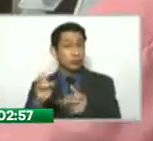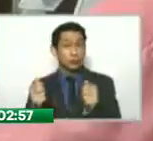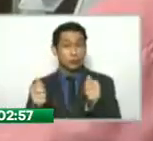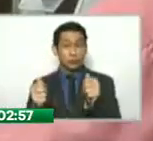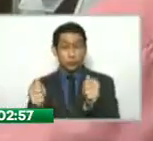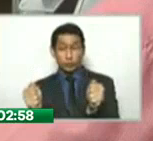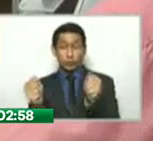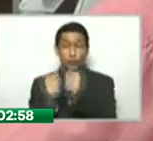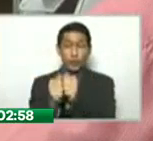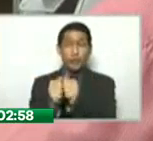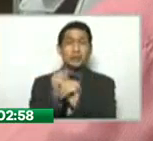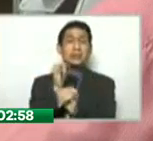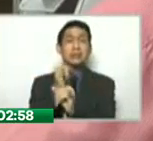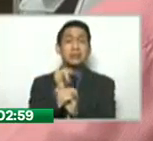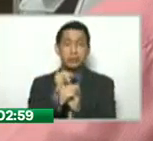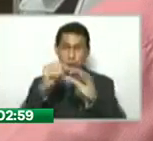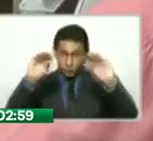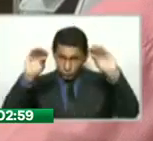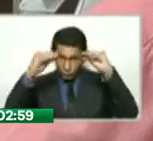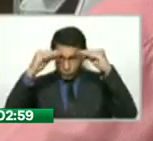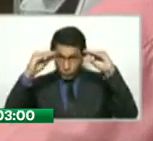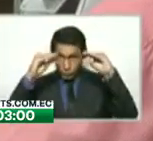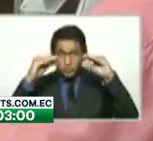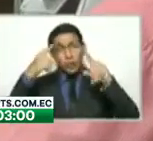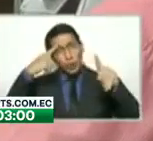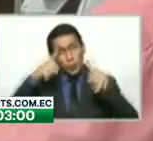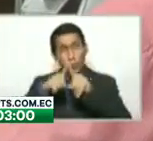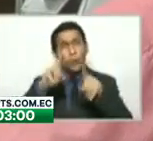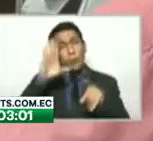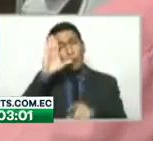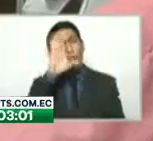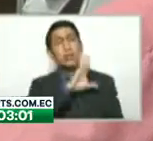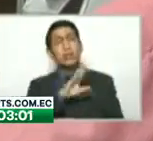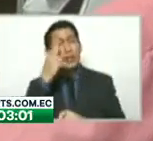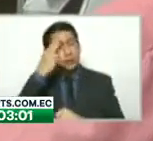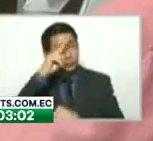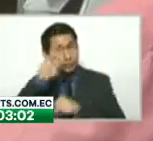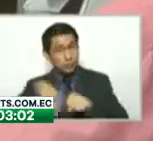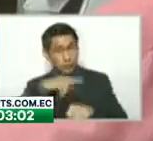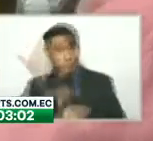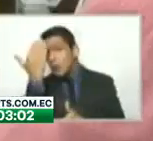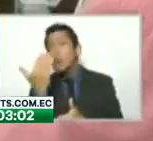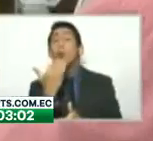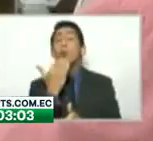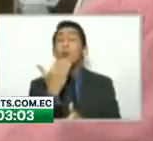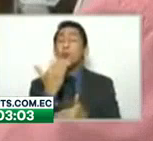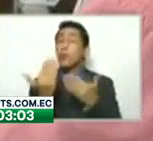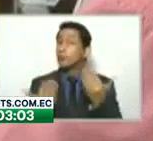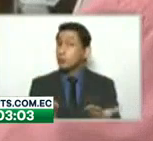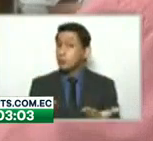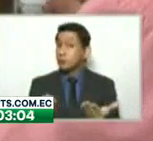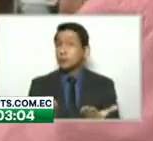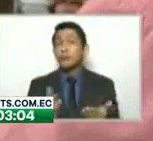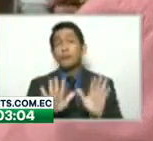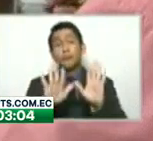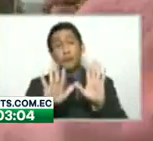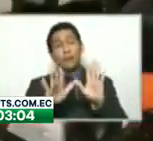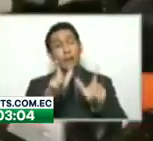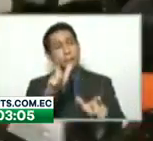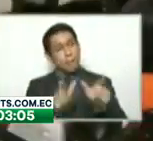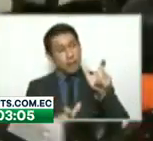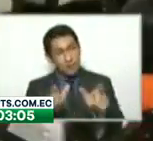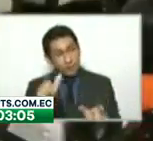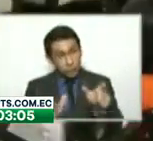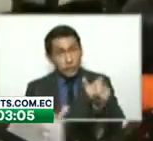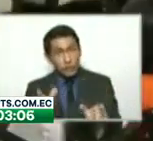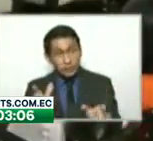con la Policía Nacional? Hay que tener el convenio listo y los guayaquileños puedan saber de forma inmediata y la alcaldía tenga la información de